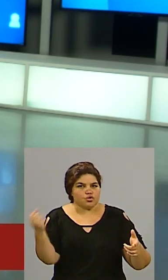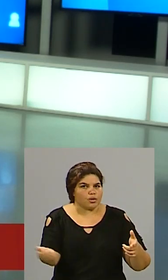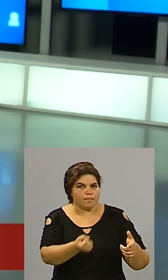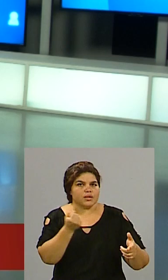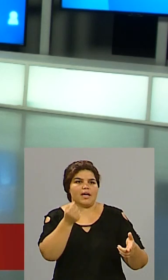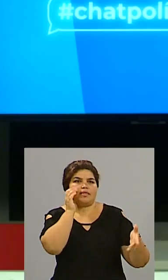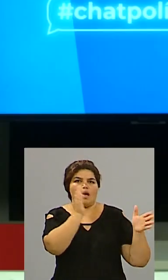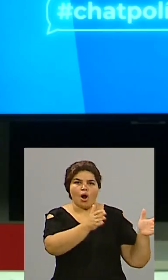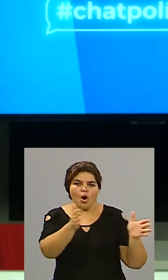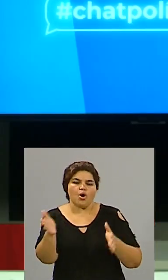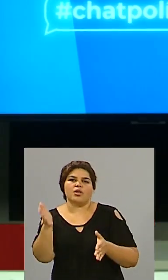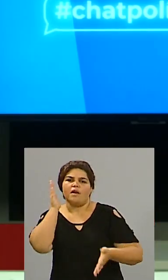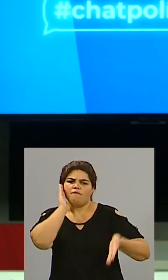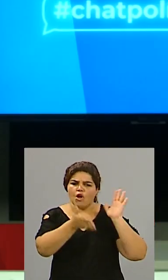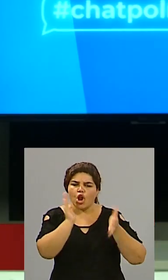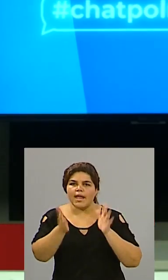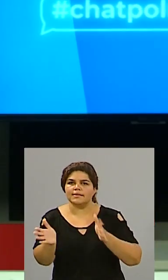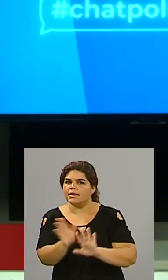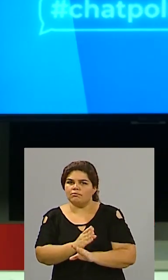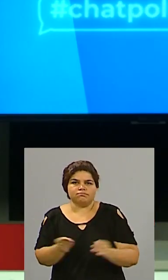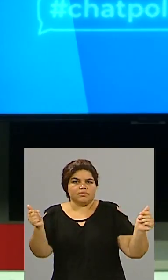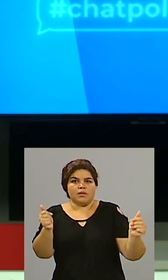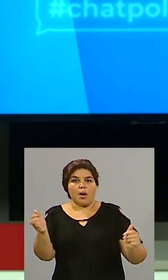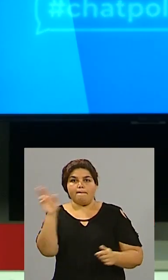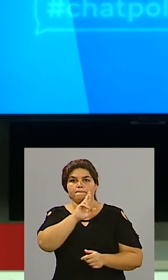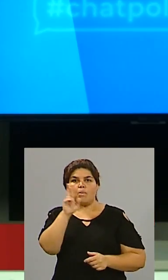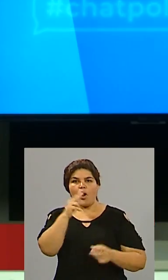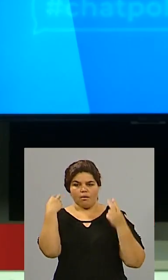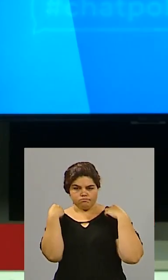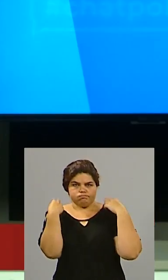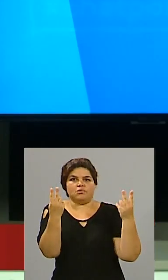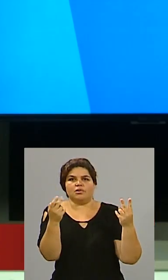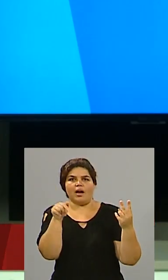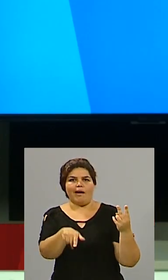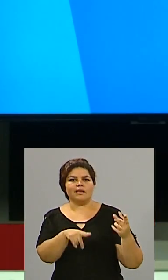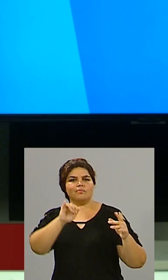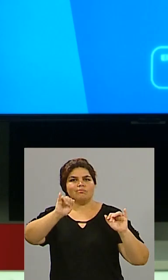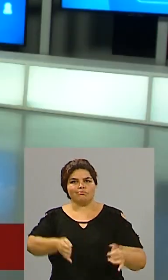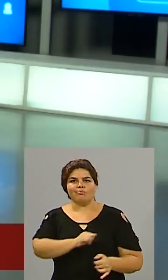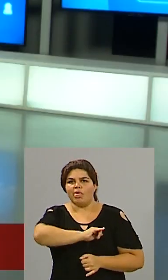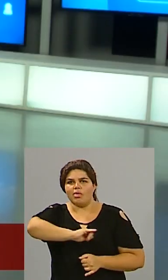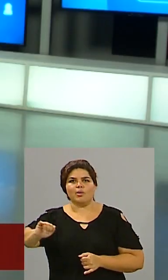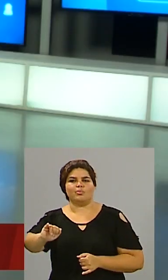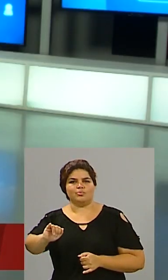instalado, violento y demás, bueno, que hay más mujeres que se están rebelando contra eso y están haciendo las denuncias, ¿no? Sí. Hay más